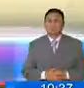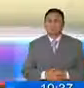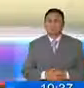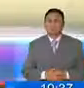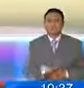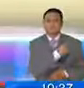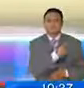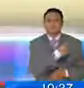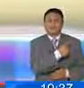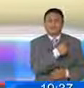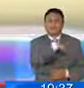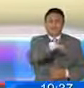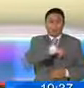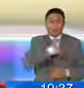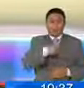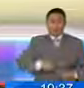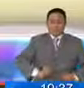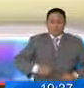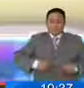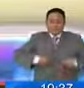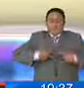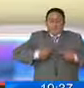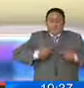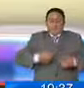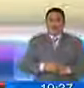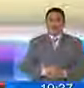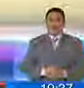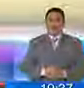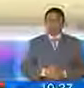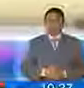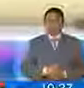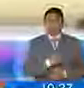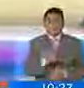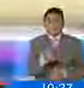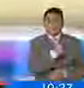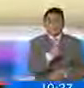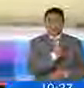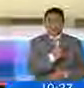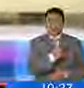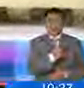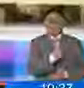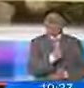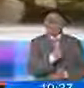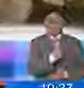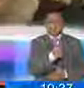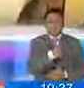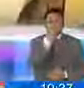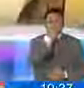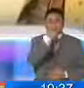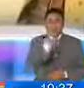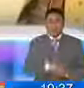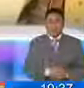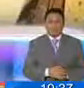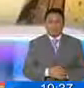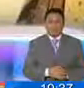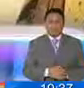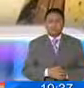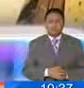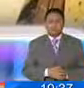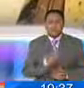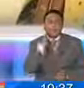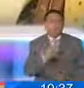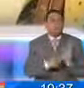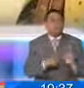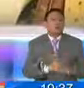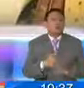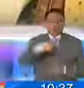Ella es la que me dio la vida, que ella dándonos la comida. Es como que